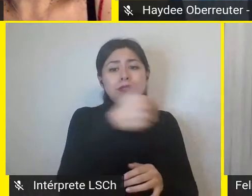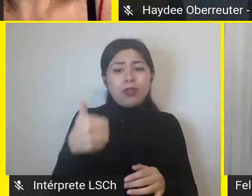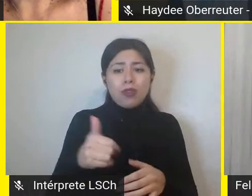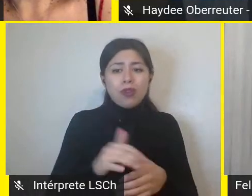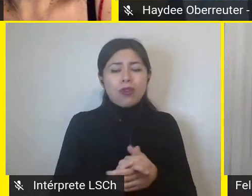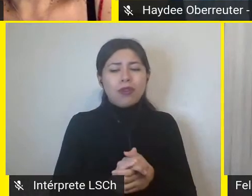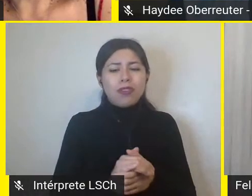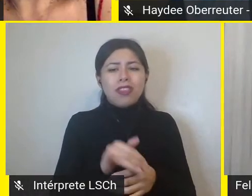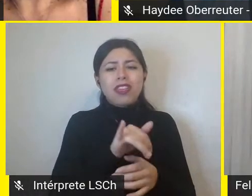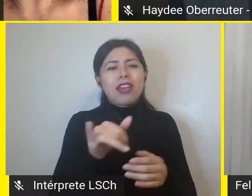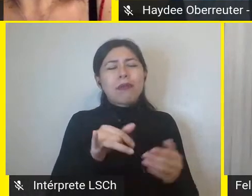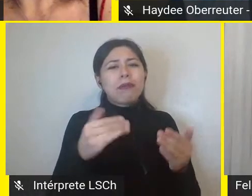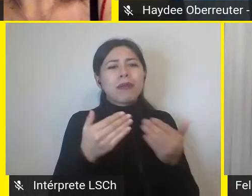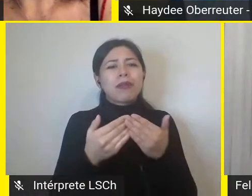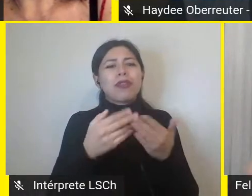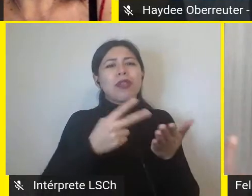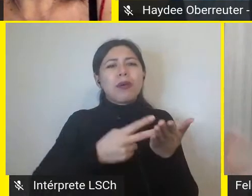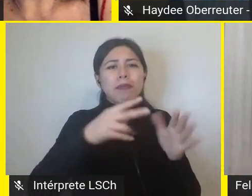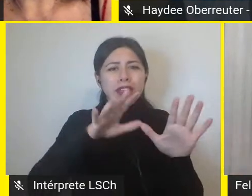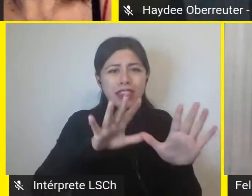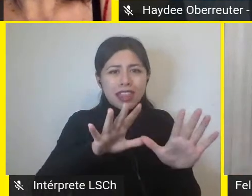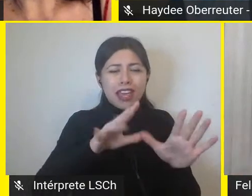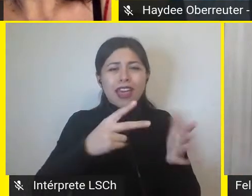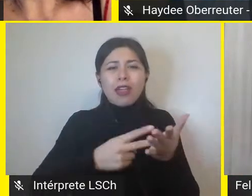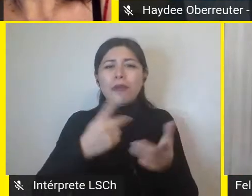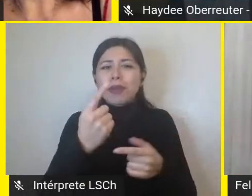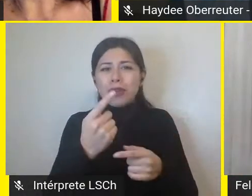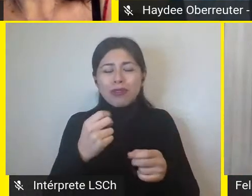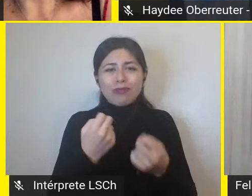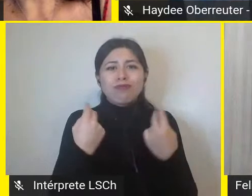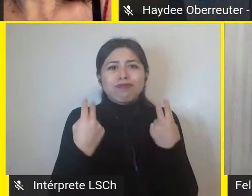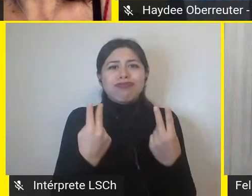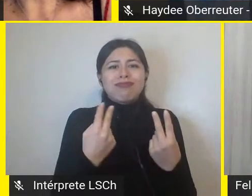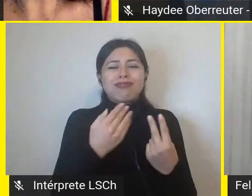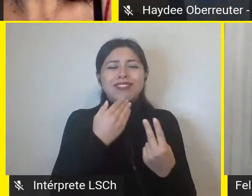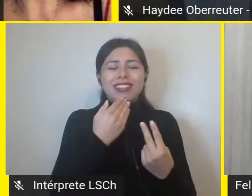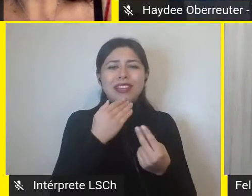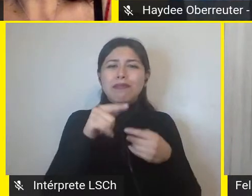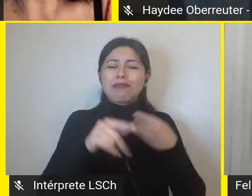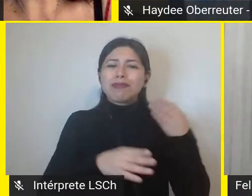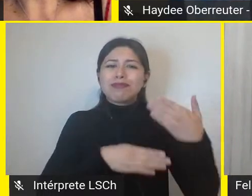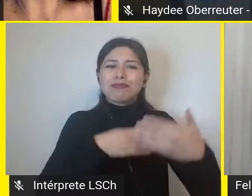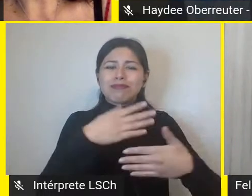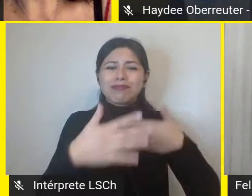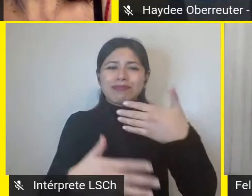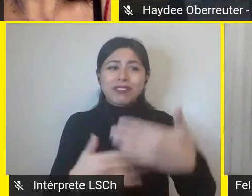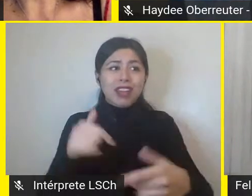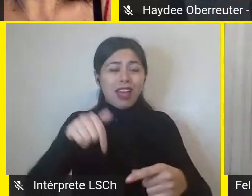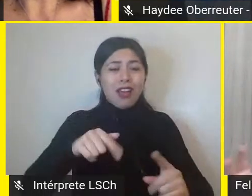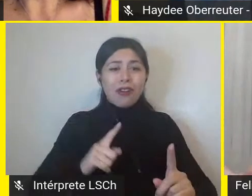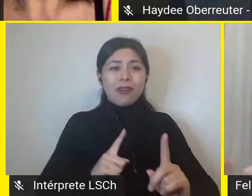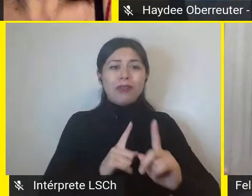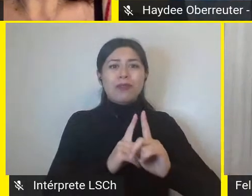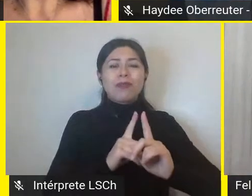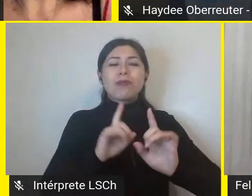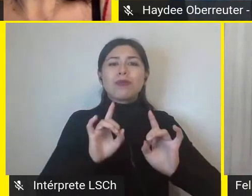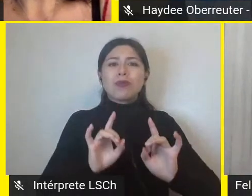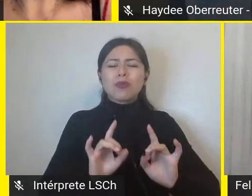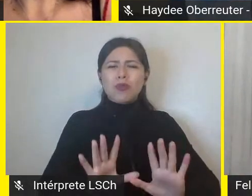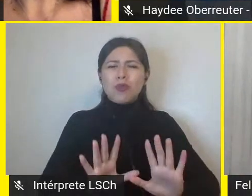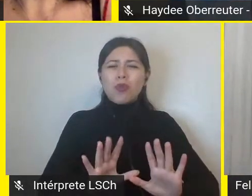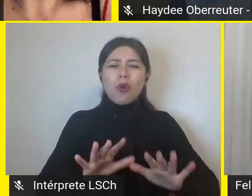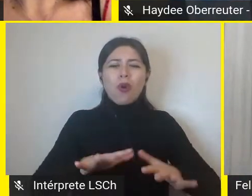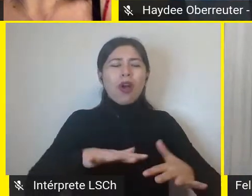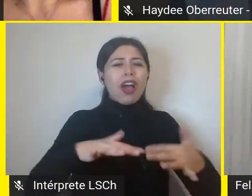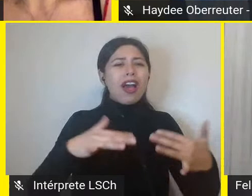también ahí. Y bueno, y así fue pasando el tiempo hasta que nos encontramos ahora con este estallido social, que como que el arrastre, es como el arrastre de